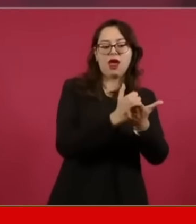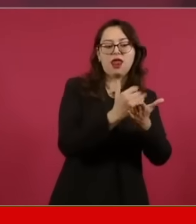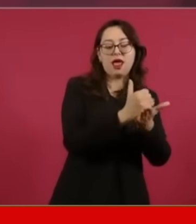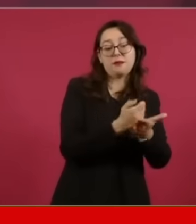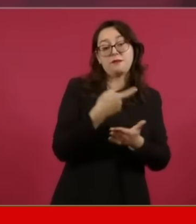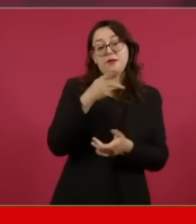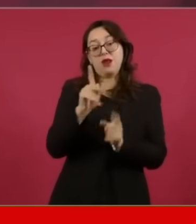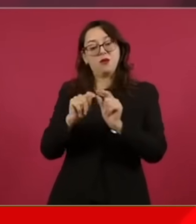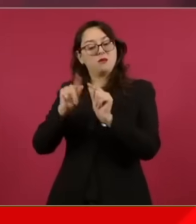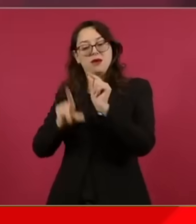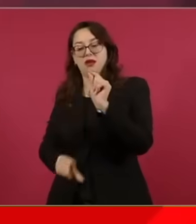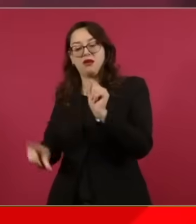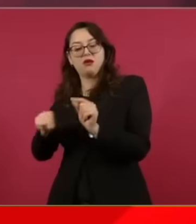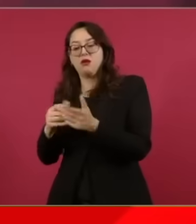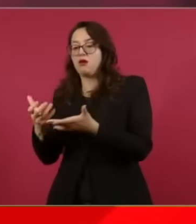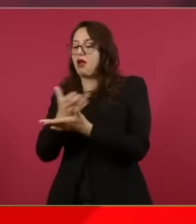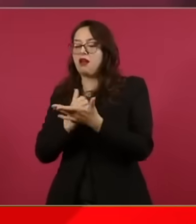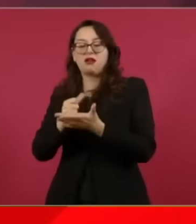pública.